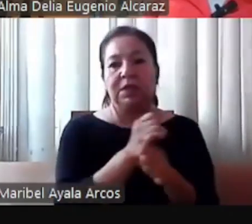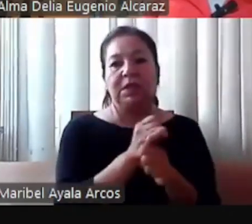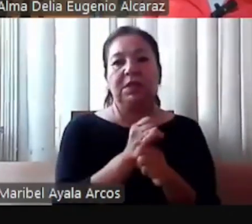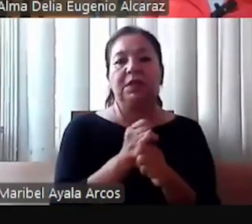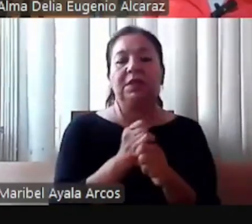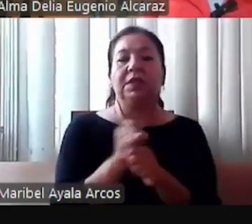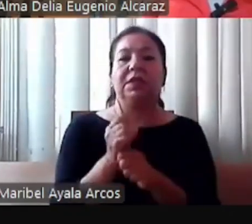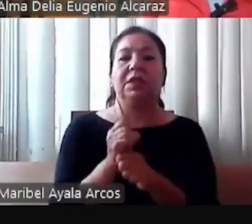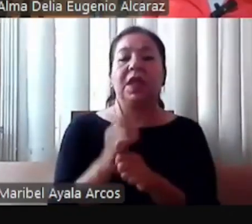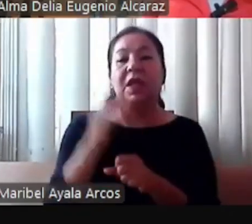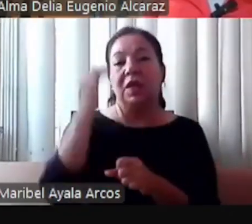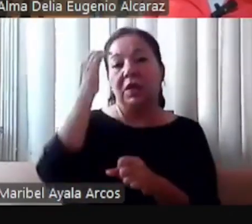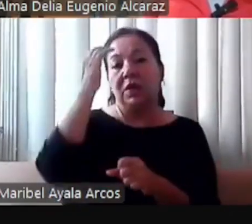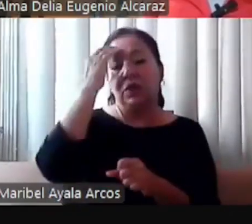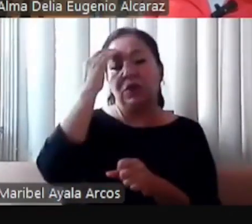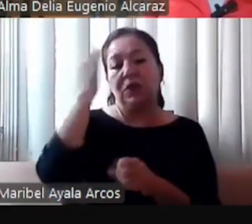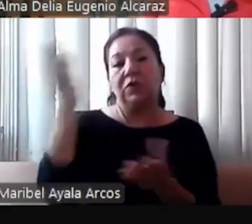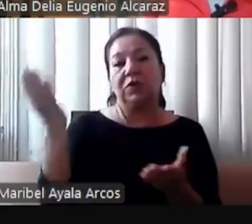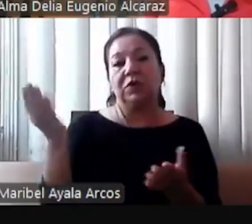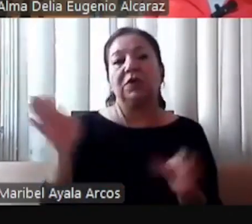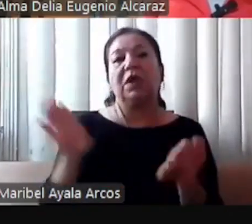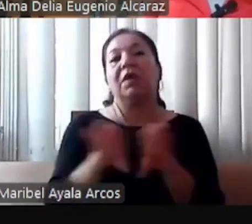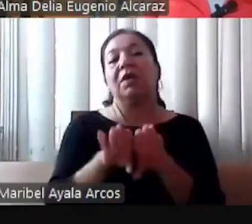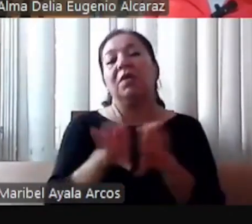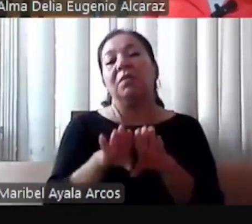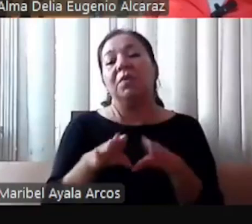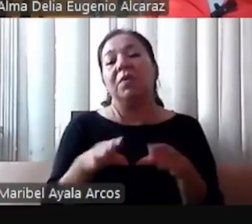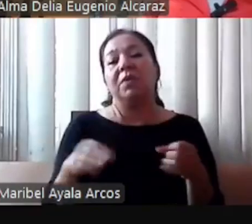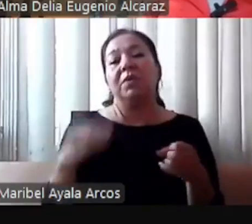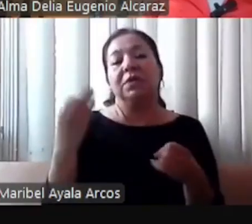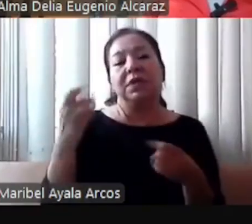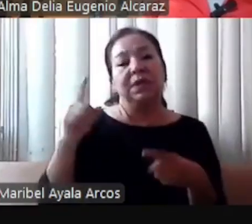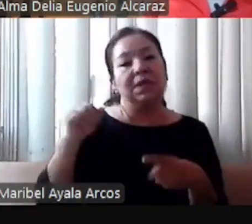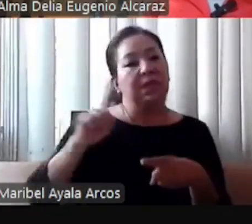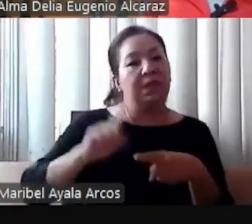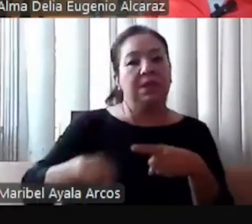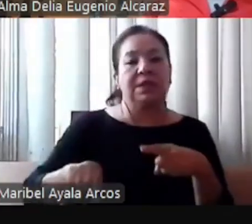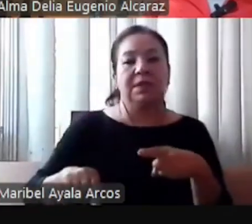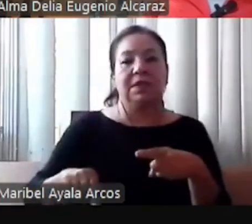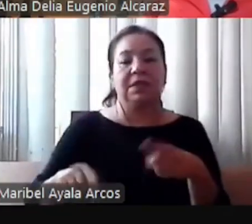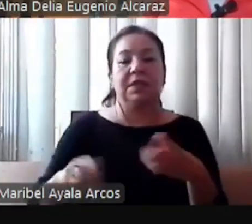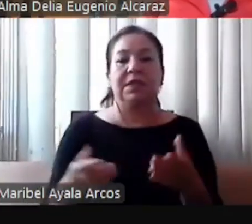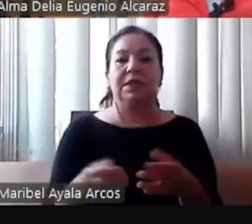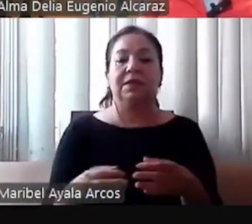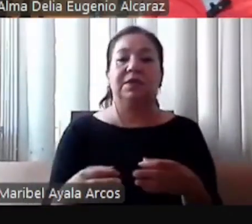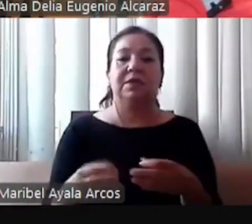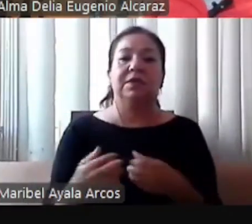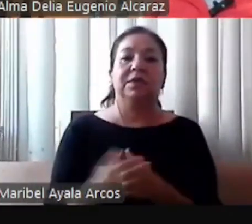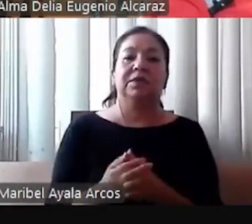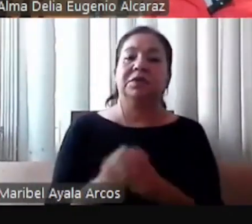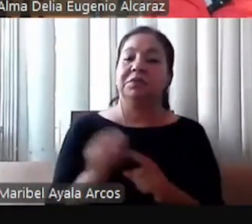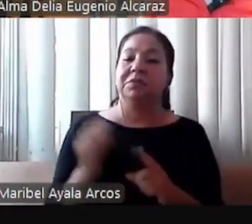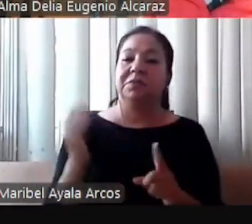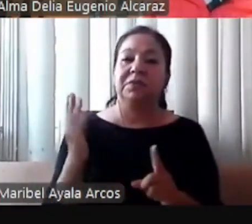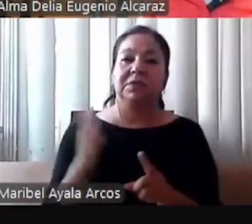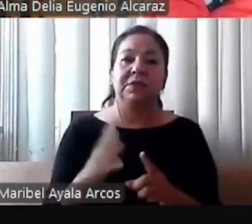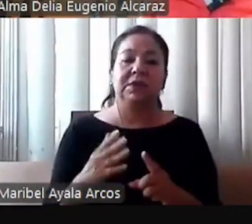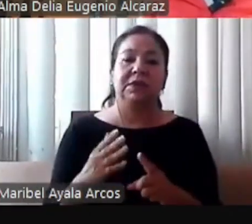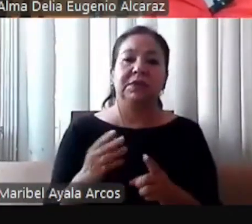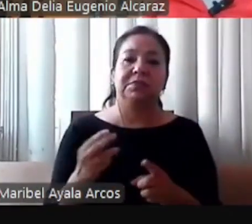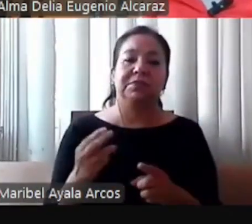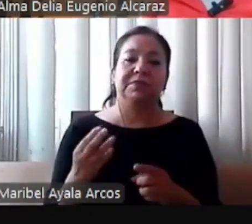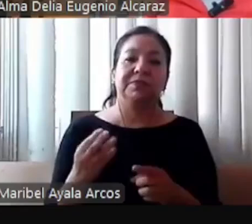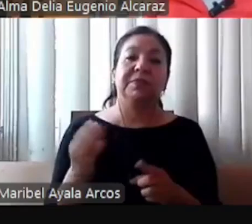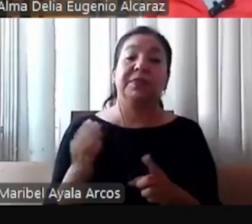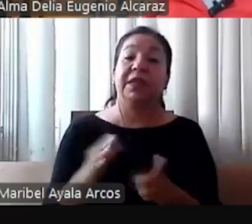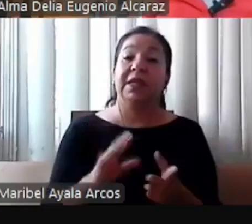de conocer de un medio de impugnación y dictar una resolución que no podría jurídicamente alcanzar su objetivo fundamental. Por lo tanto, el medio de